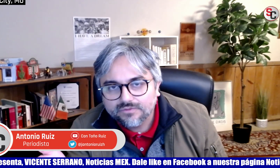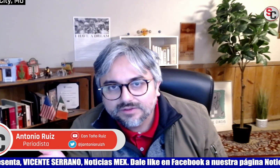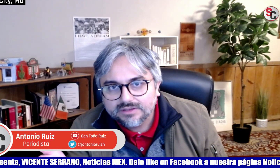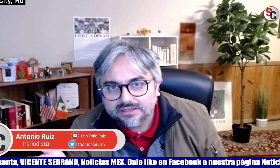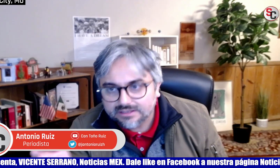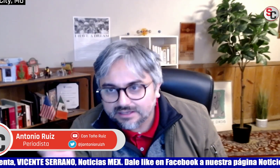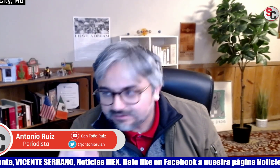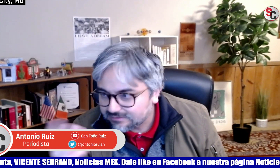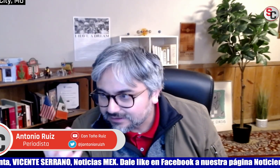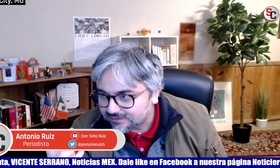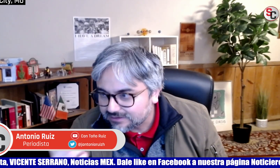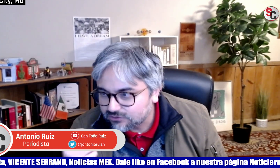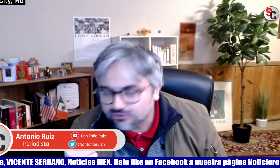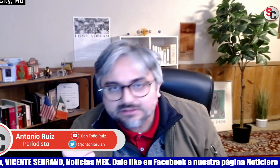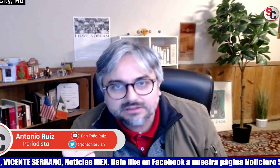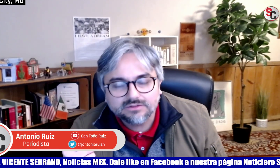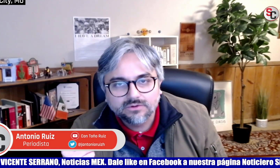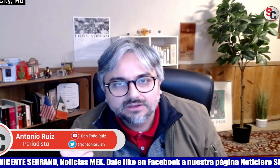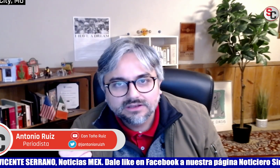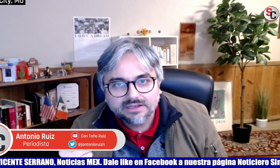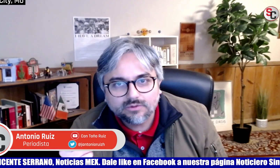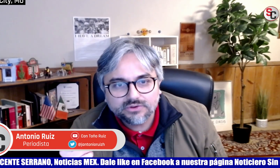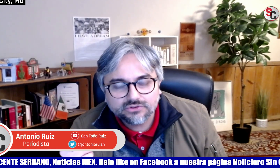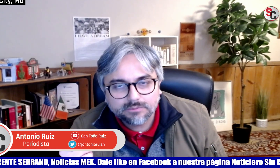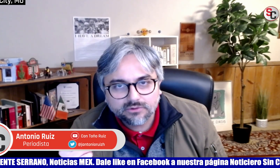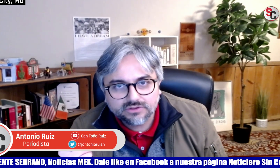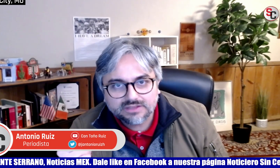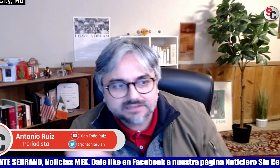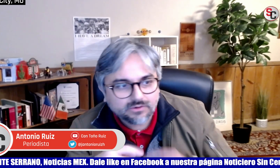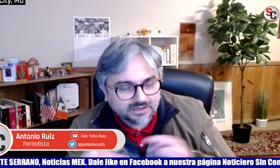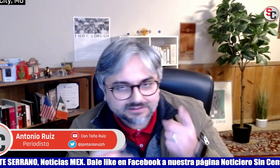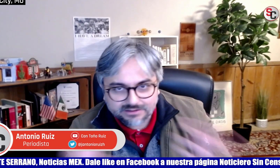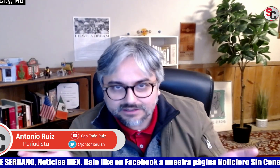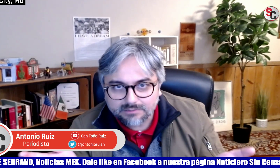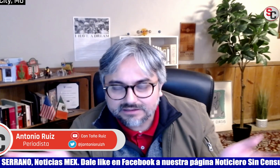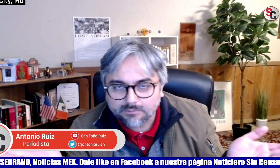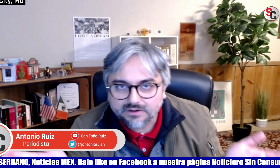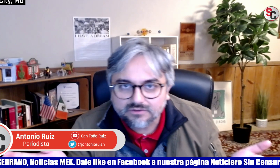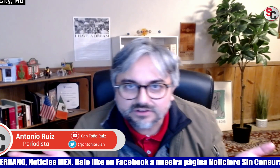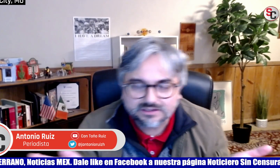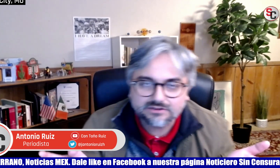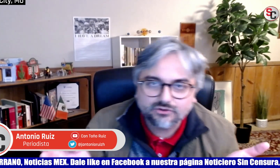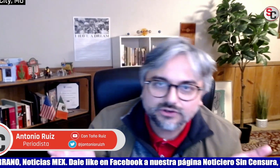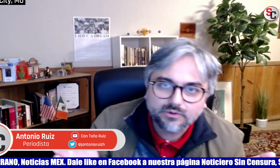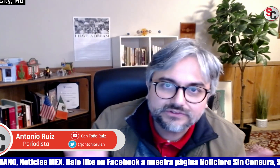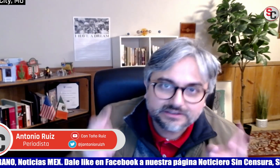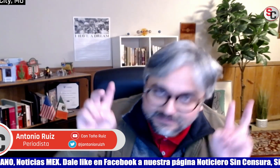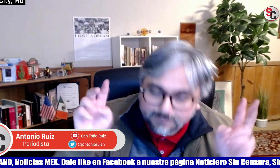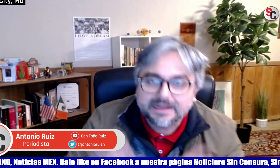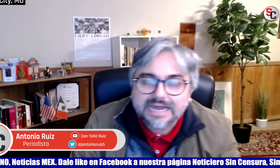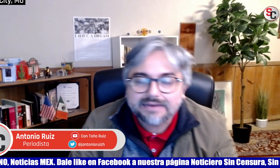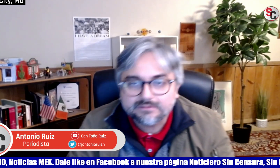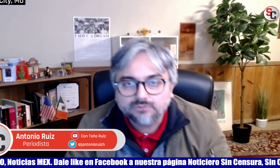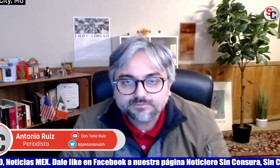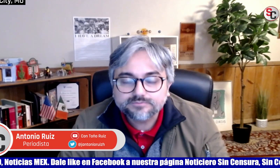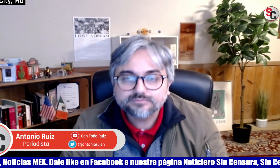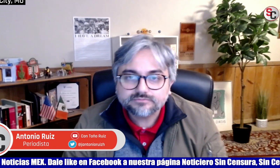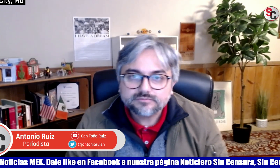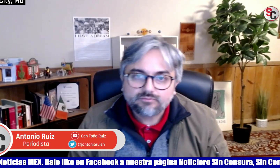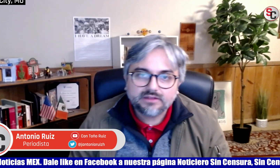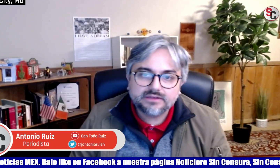político, que es en estricto sentido el juicio de procedencia con el que se determina si pueden enfrentar las consecuencias hasta penales,